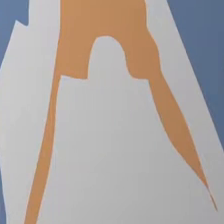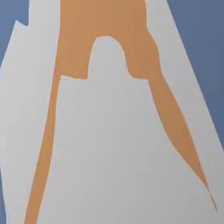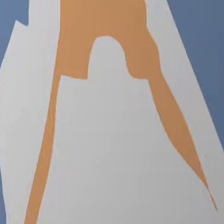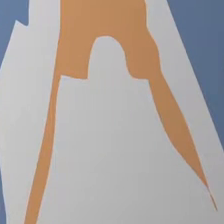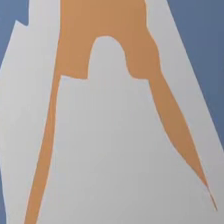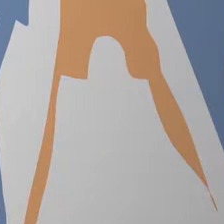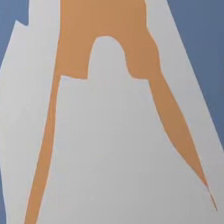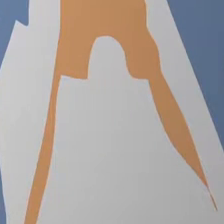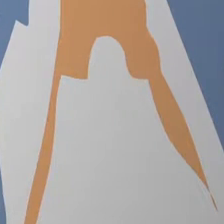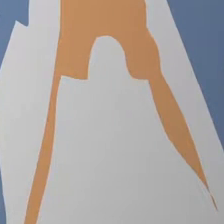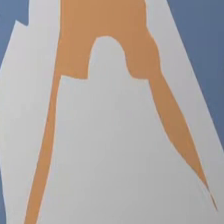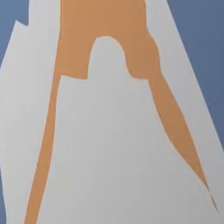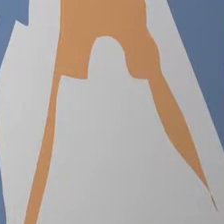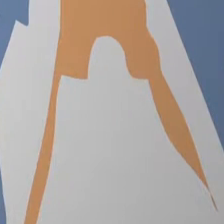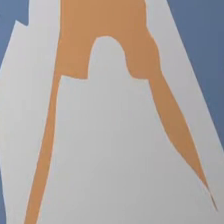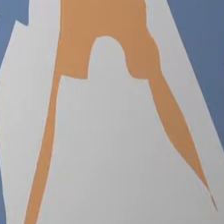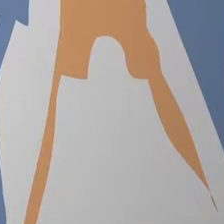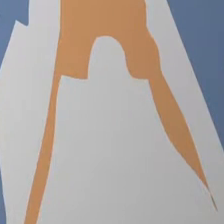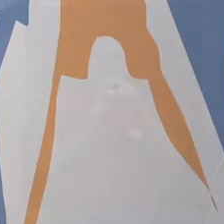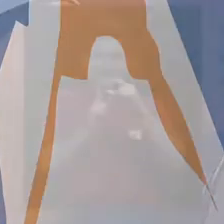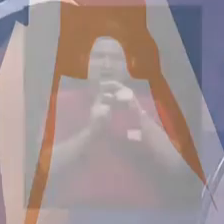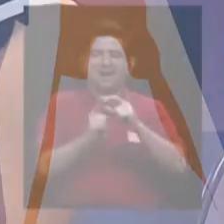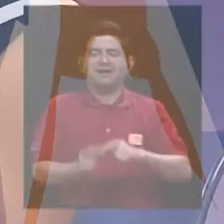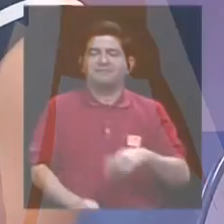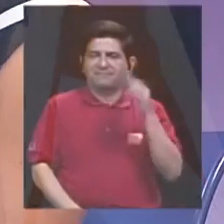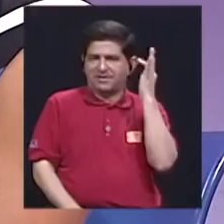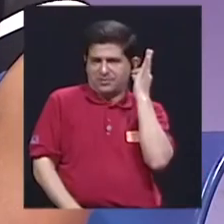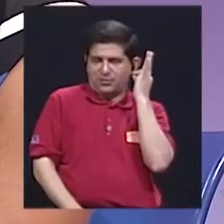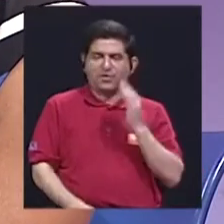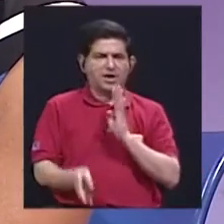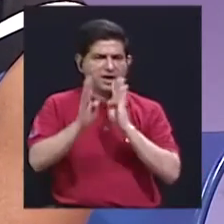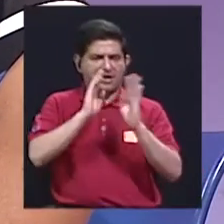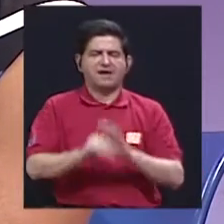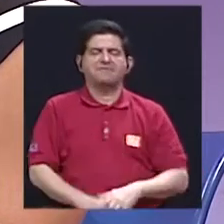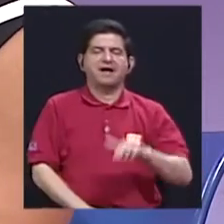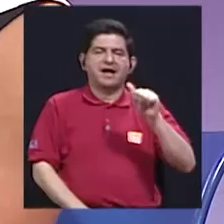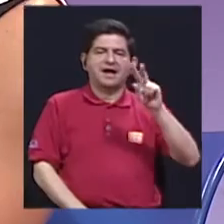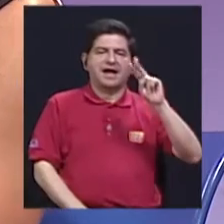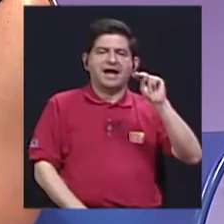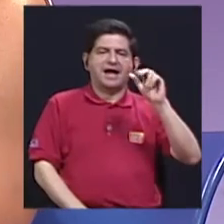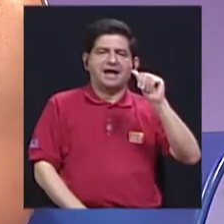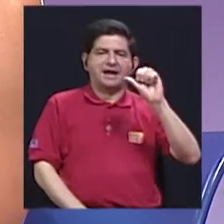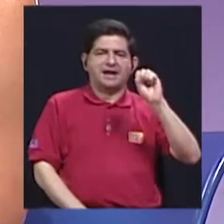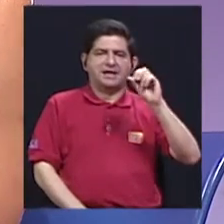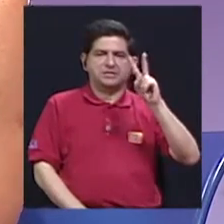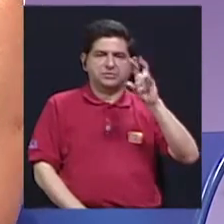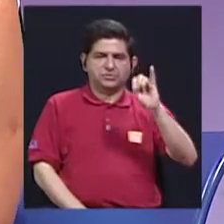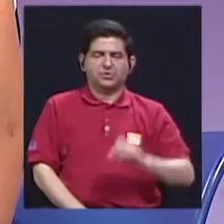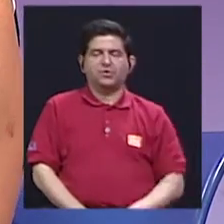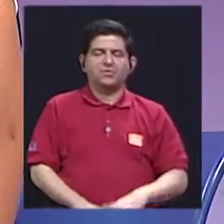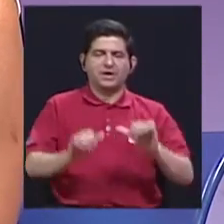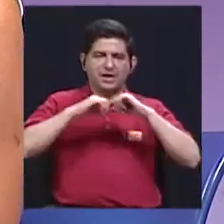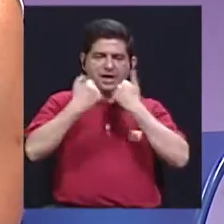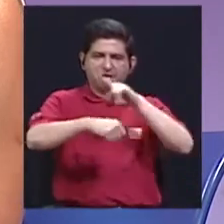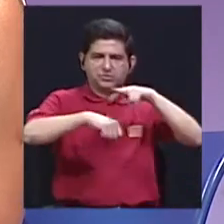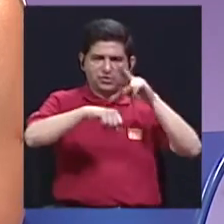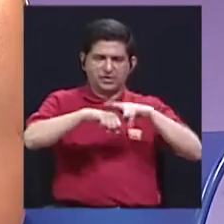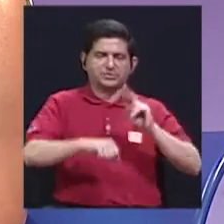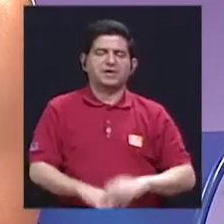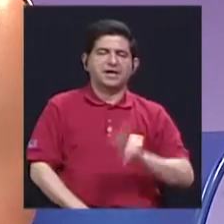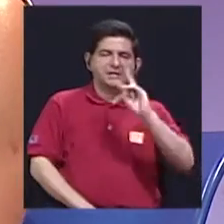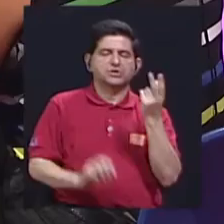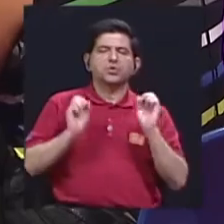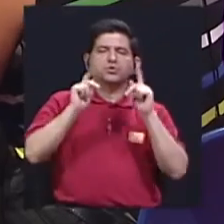estamos de regreso en palabra de mujer hablando sobre anna sobre la asociación nacional segunda oportunidad de vida